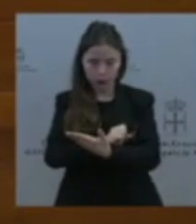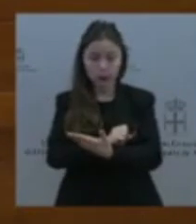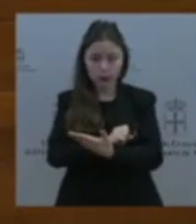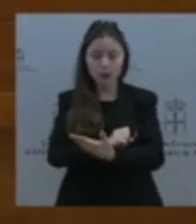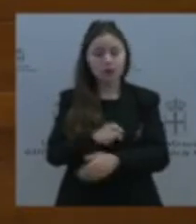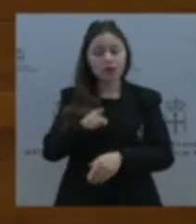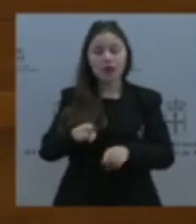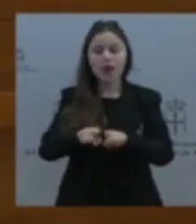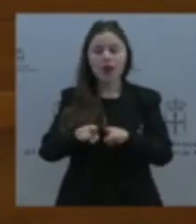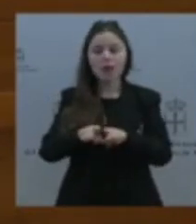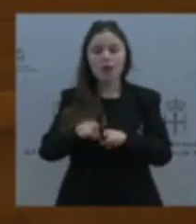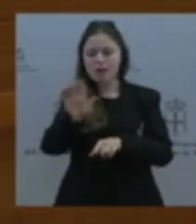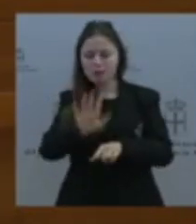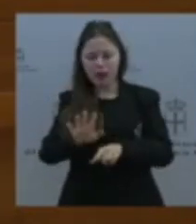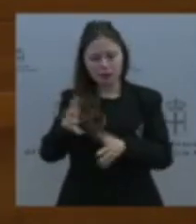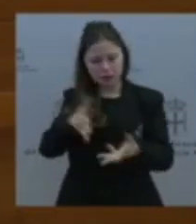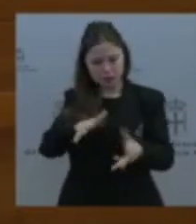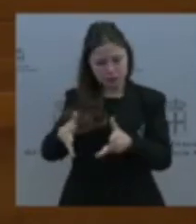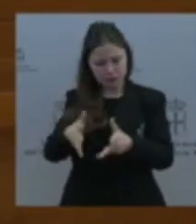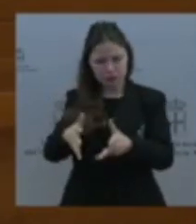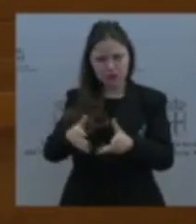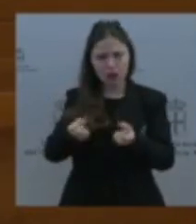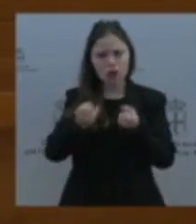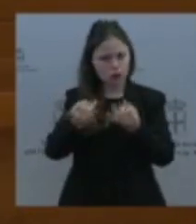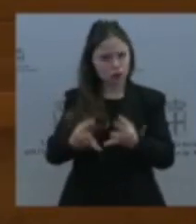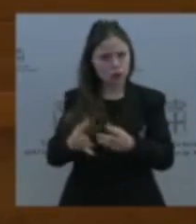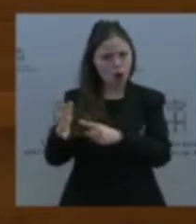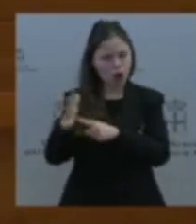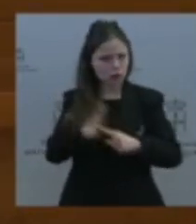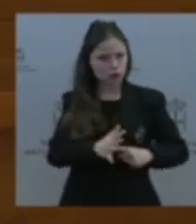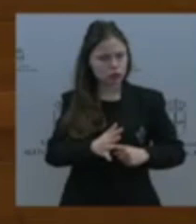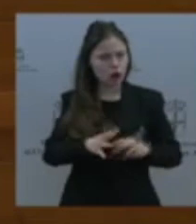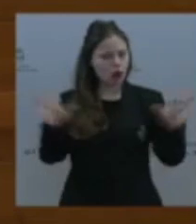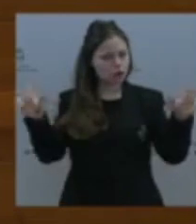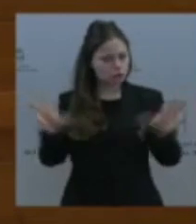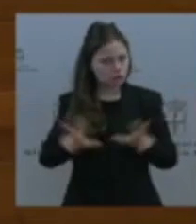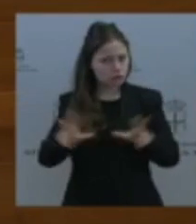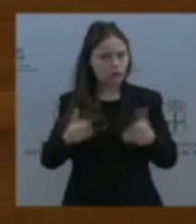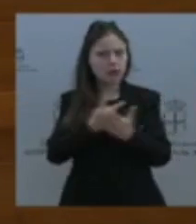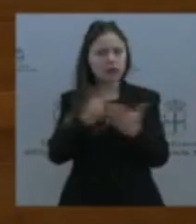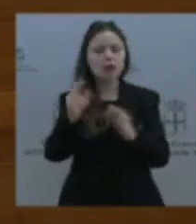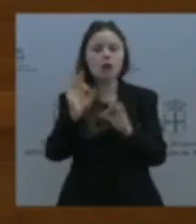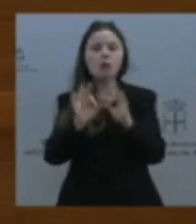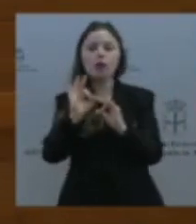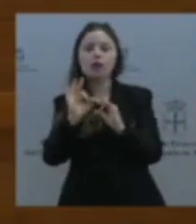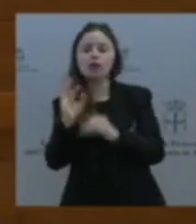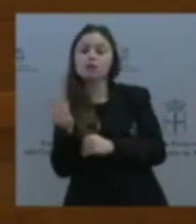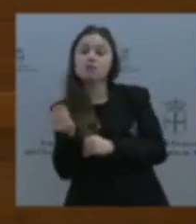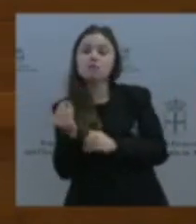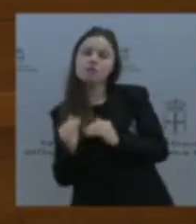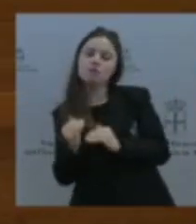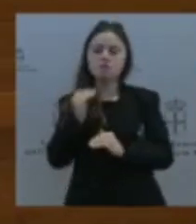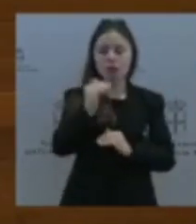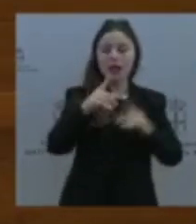exclusión severa que aumentaron un 17% y que en este momento alcancen en Asturias a 88.000